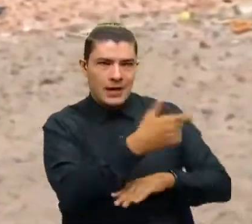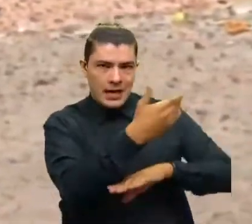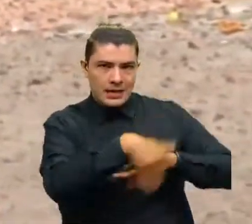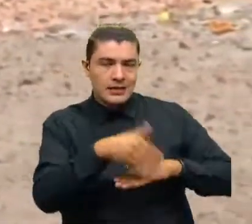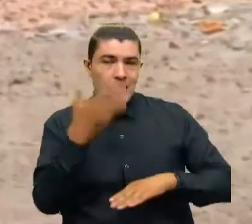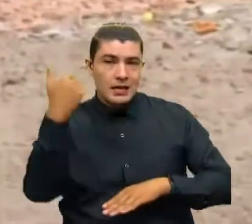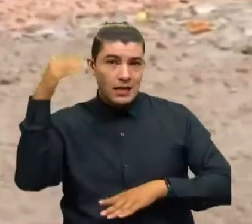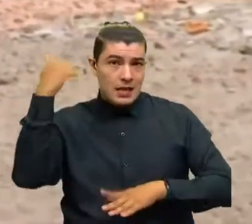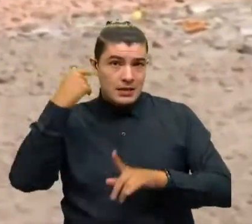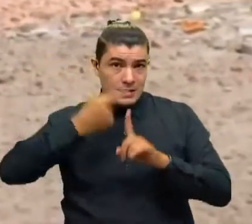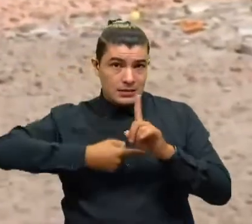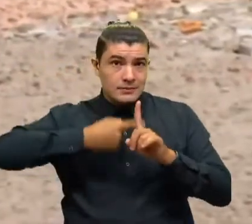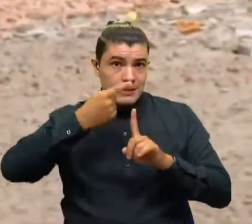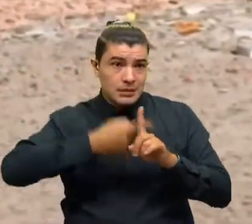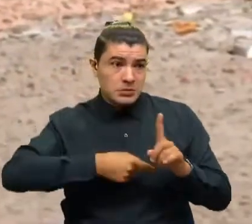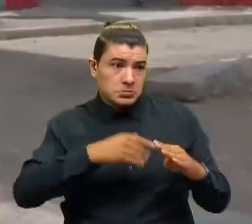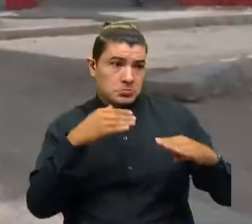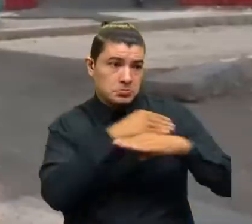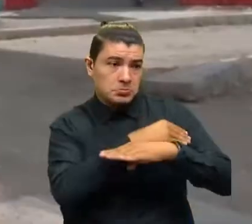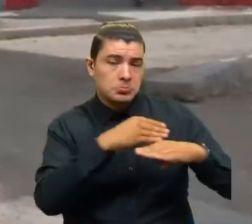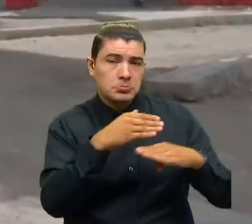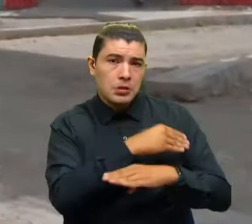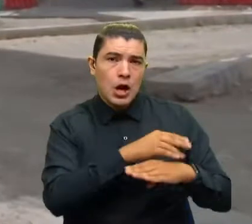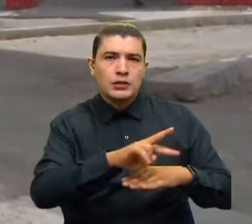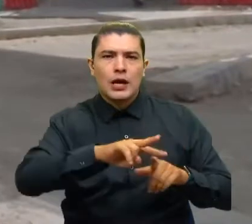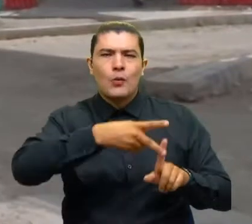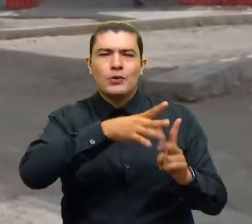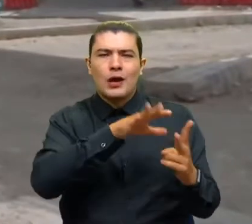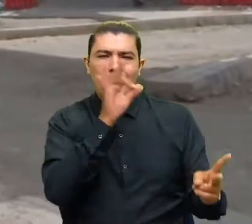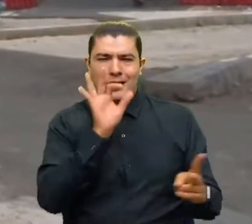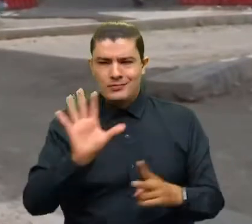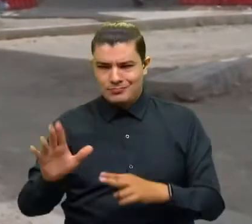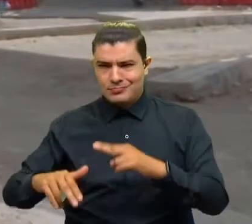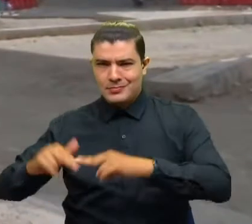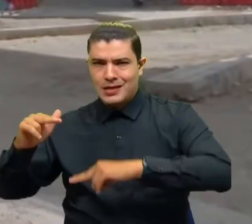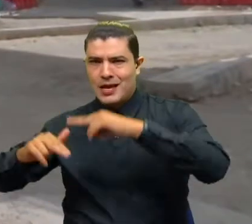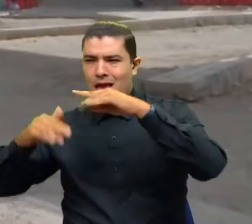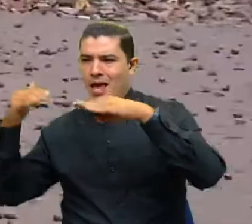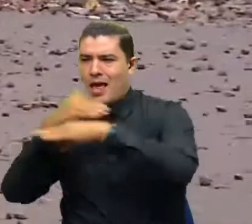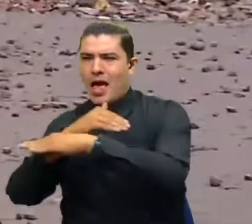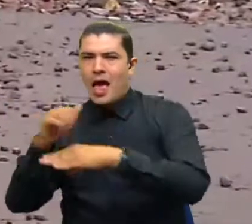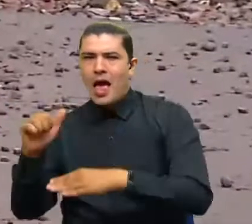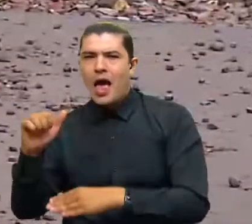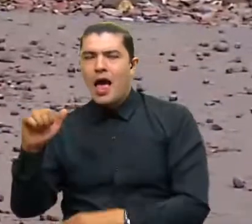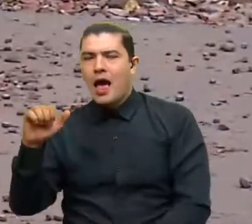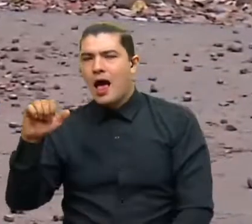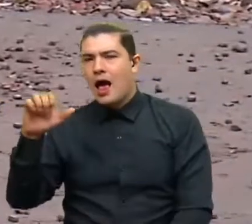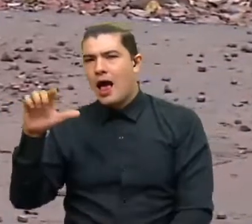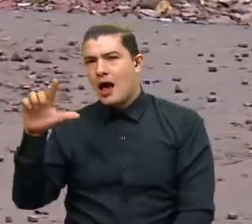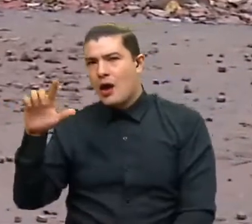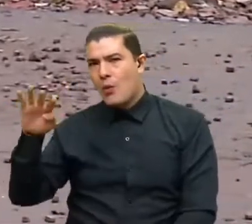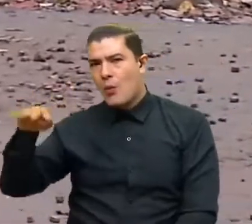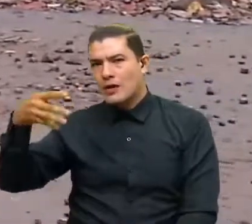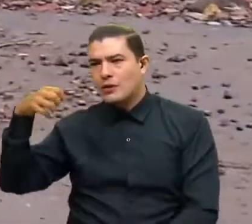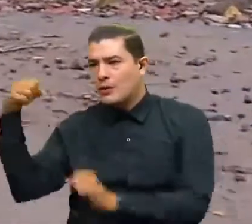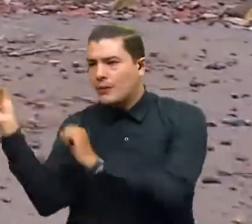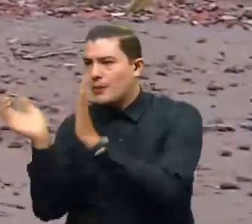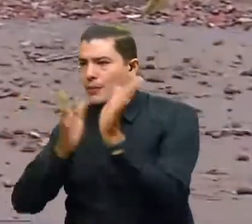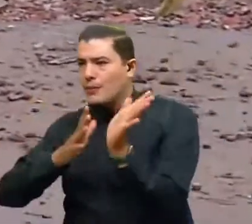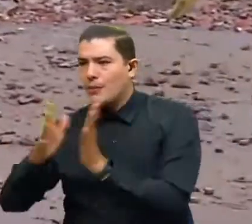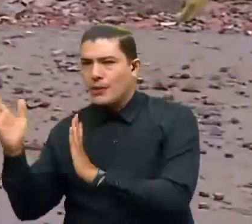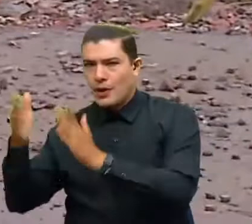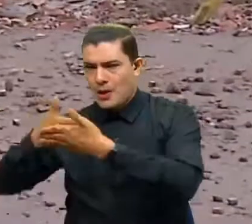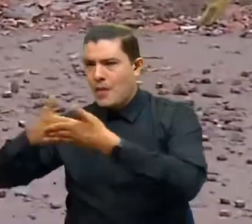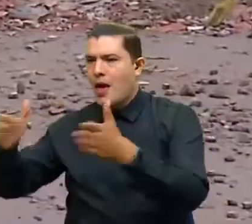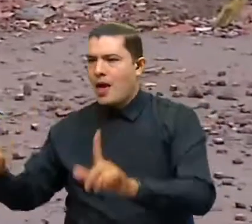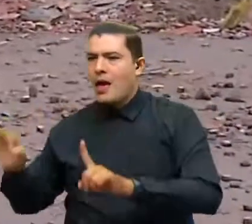durante algunos meses mientras se construían la obra de Cuatro Vientos. Hoy esta obra es un total éxito en la ciudad, pero